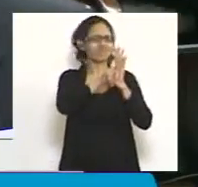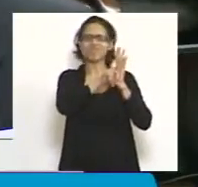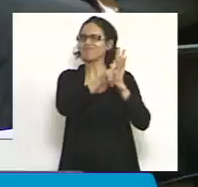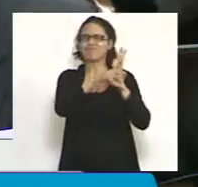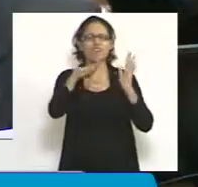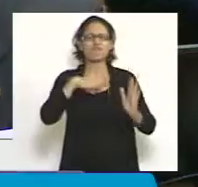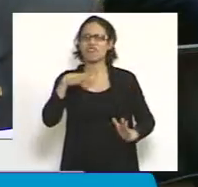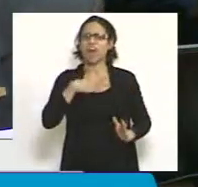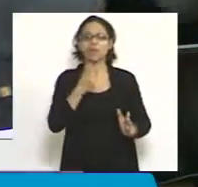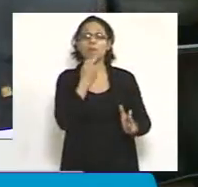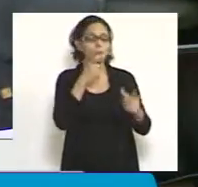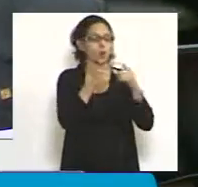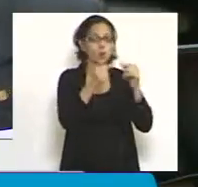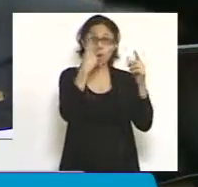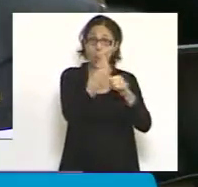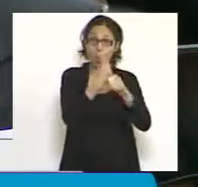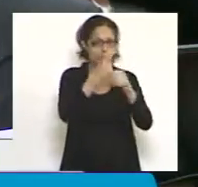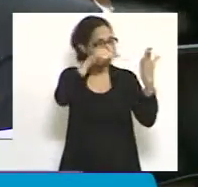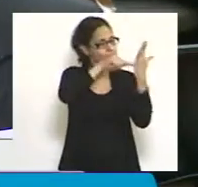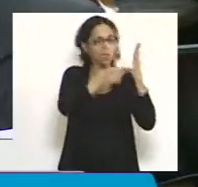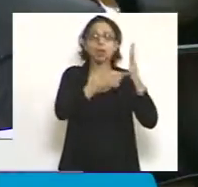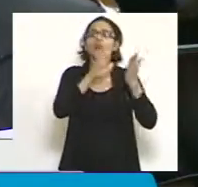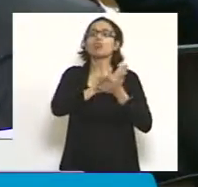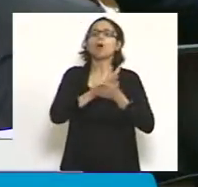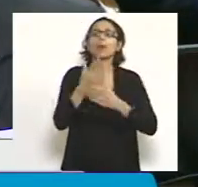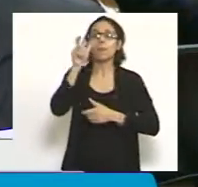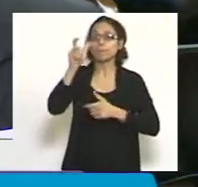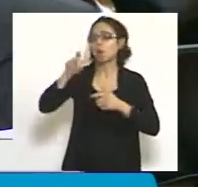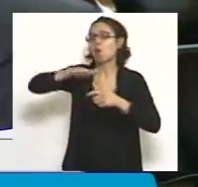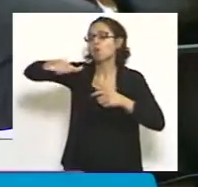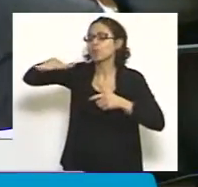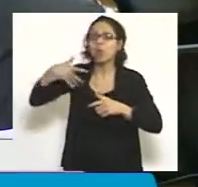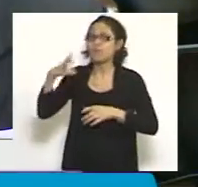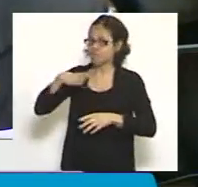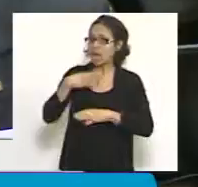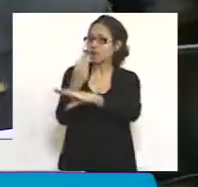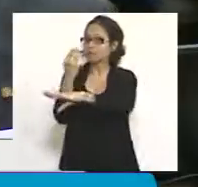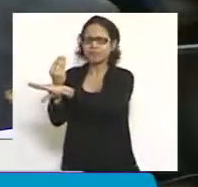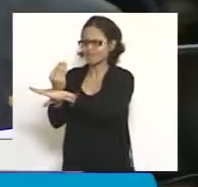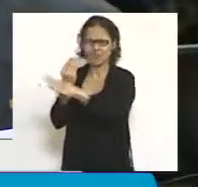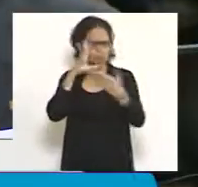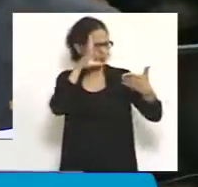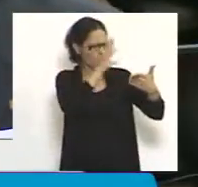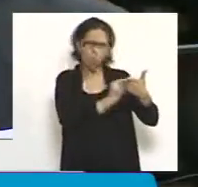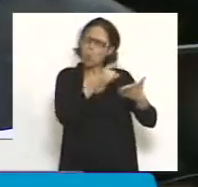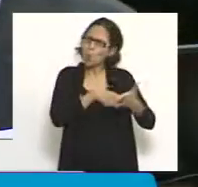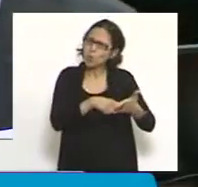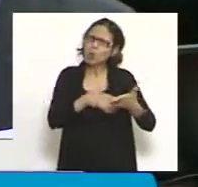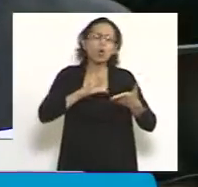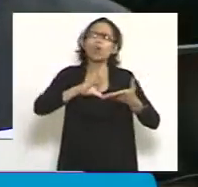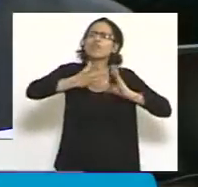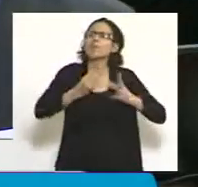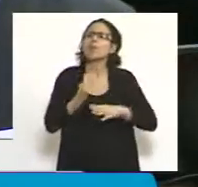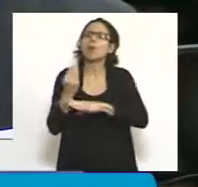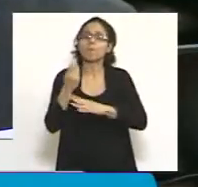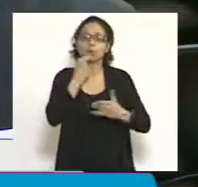esto en el artículo 1, donde para cubrir los cargos vacantes no son claros. Vemos que se establece y dice